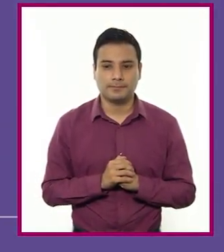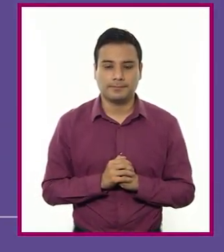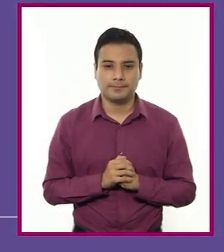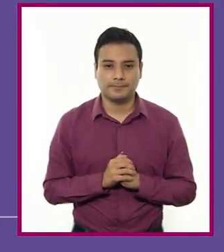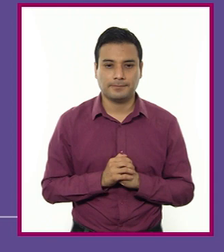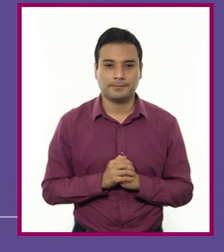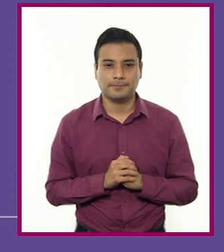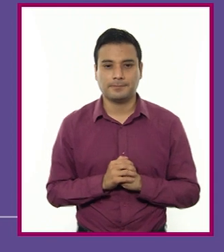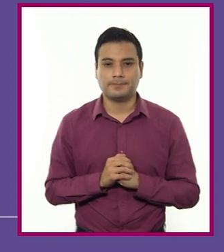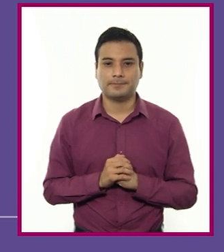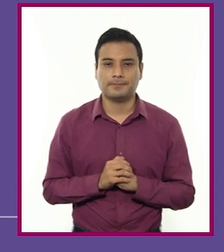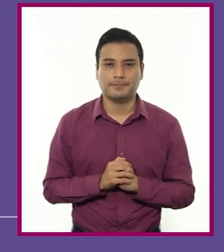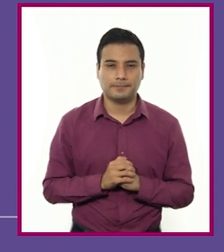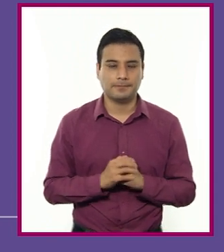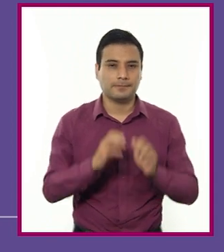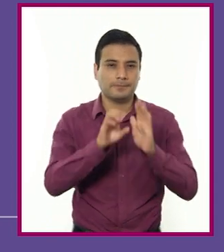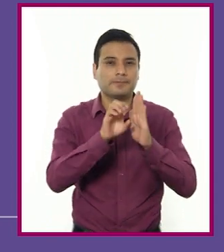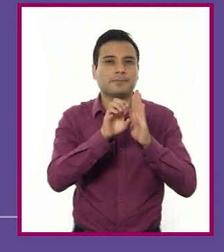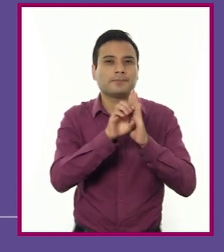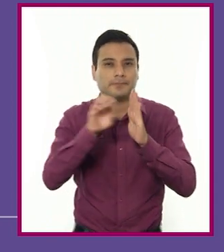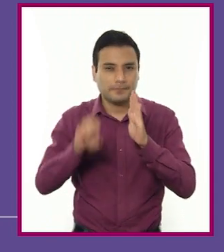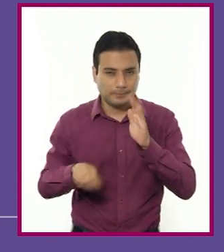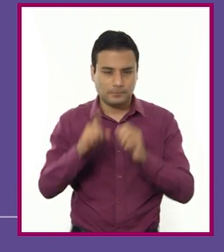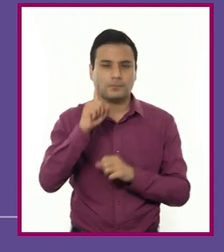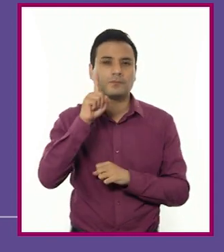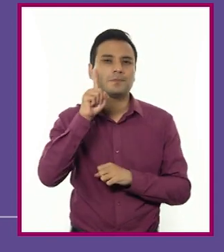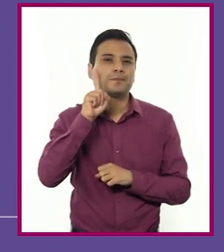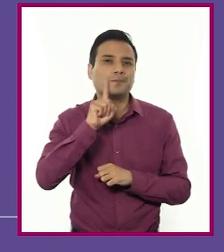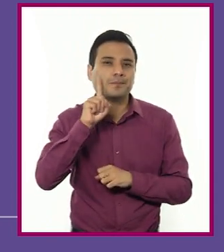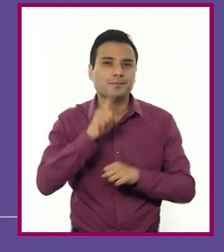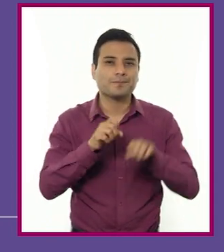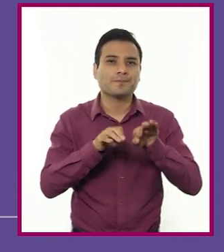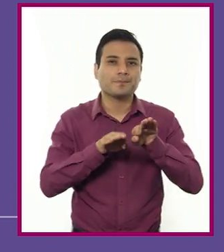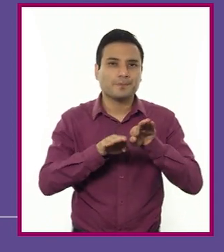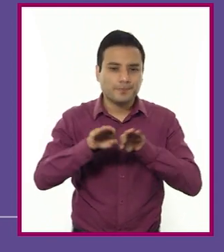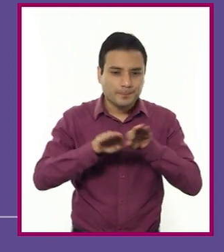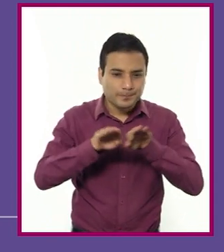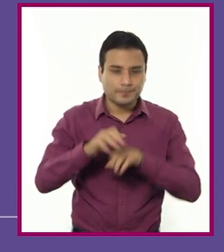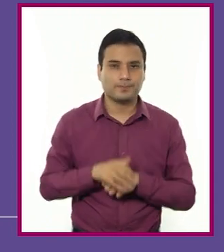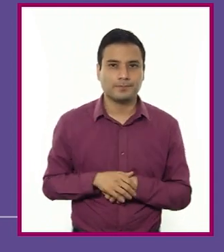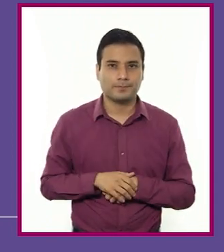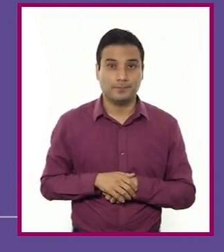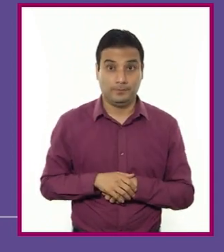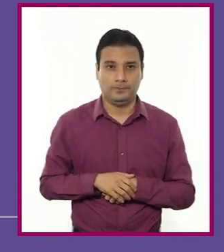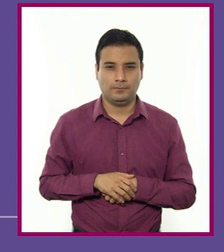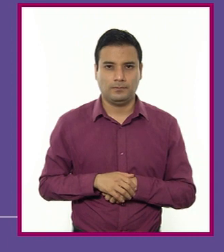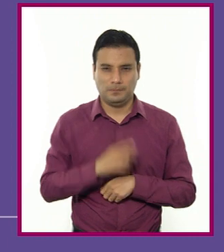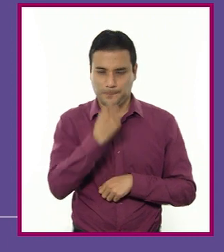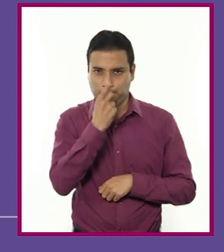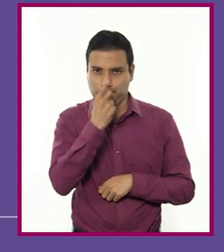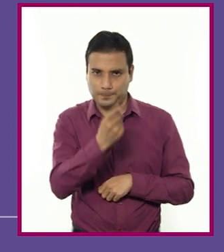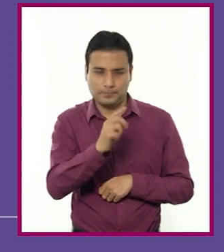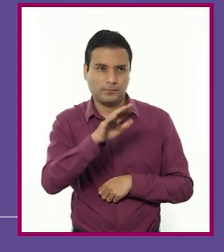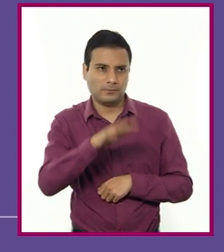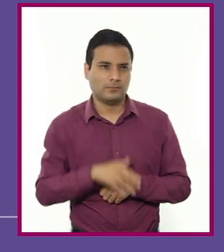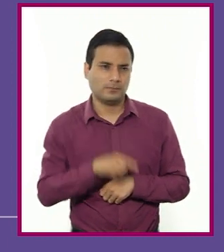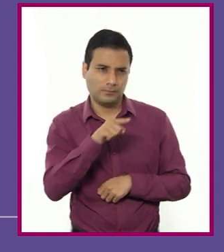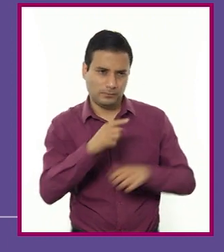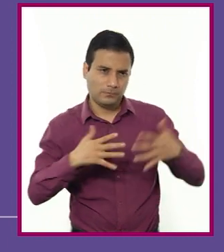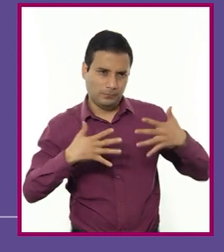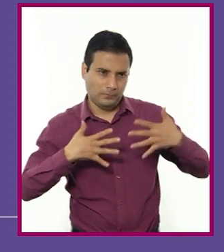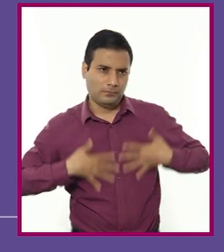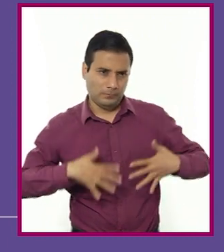Pensemos en el caso de una mujer que asiste a su trabajo y le piden que cambie su modo de vestir. Es el caso de